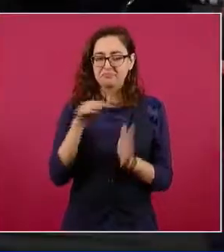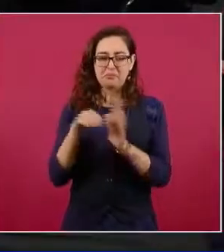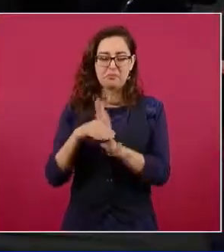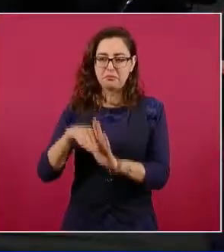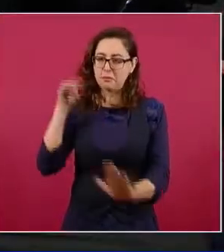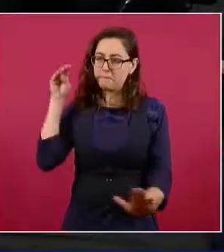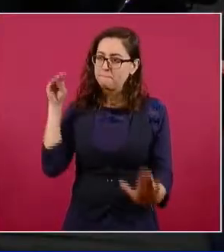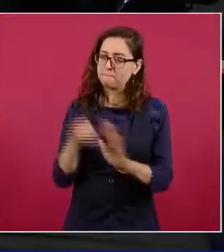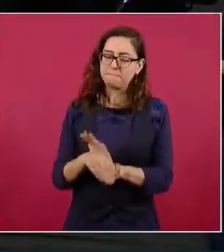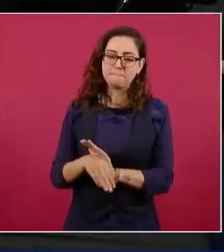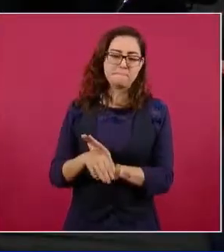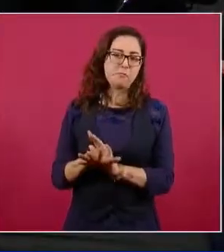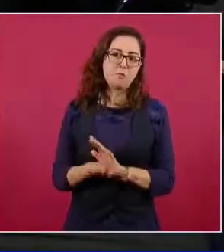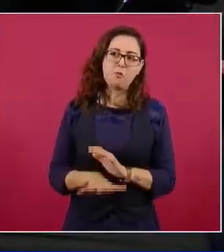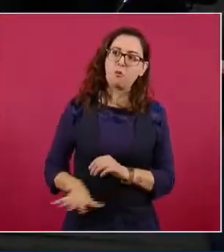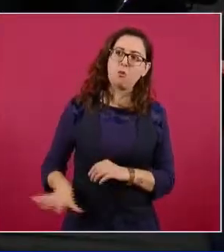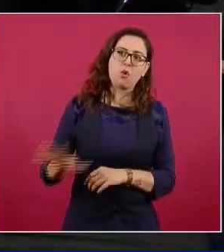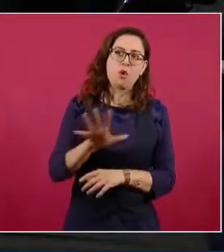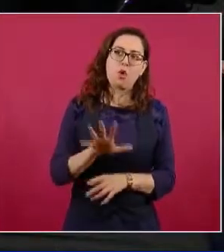podrido todo.